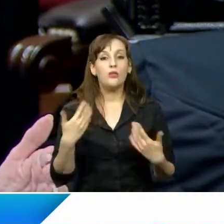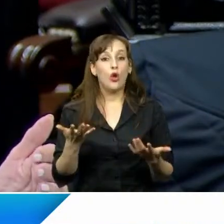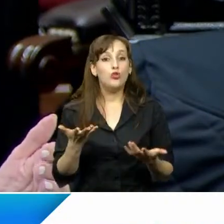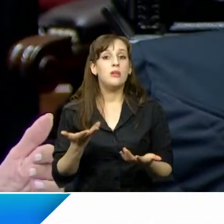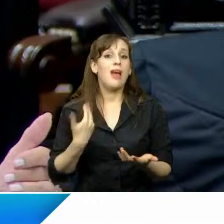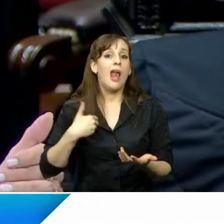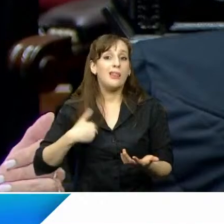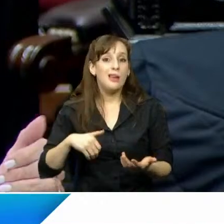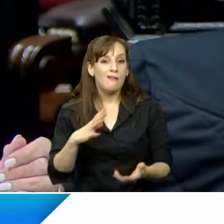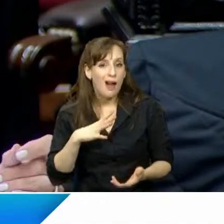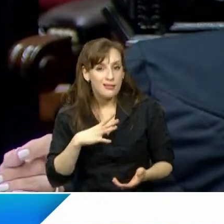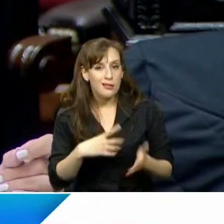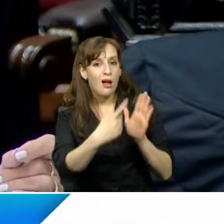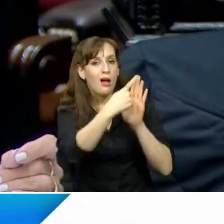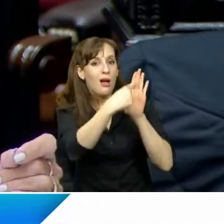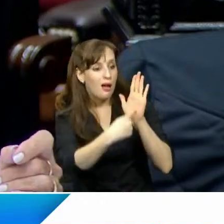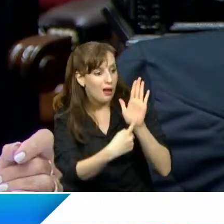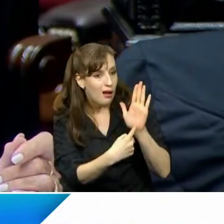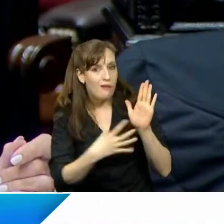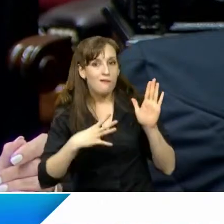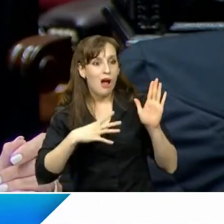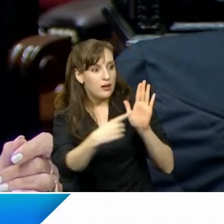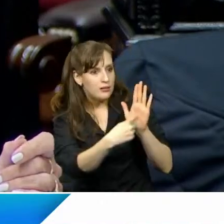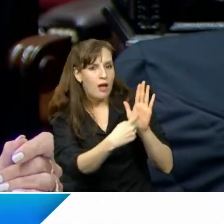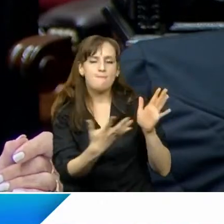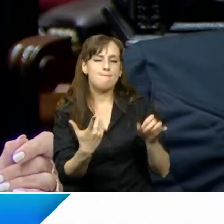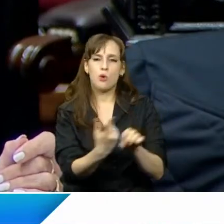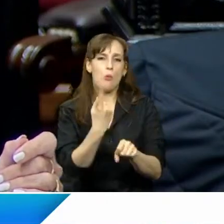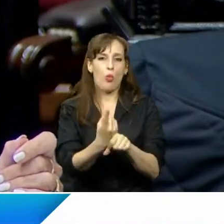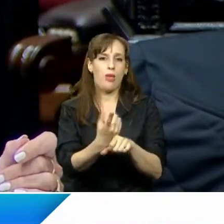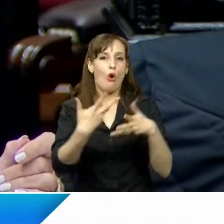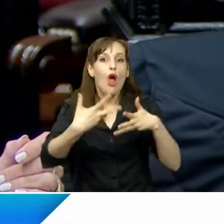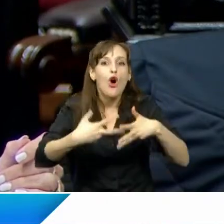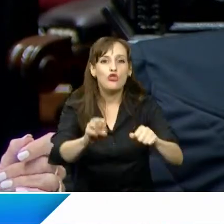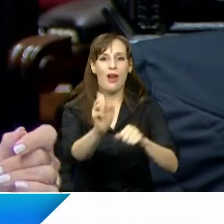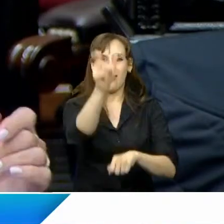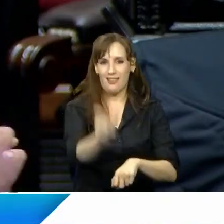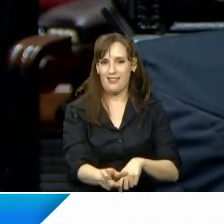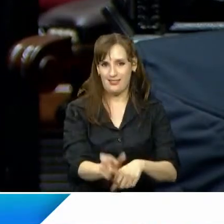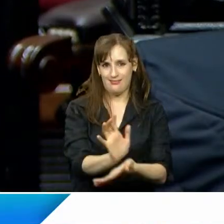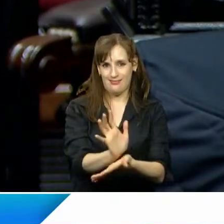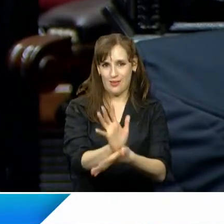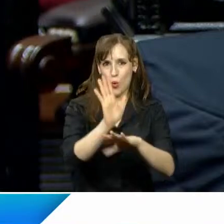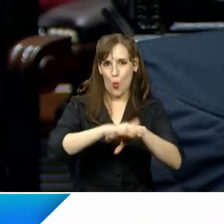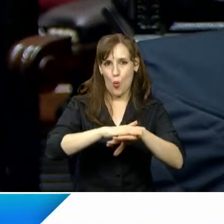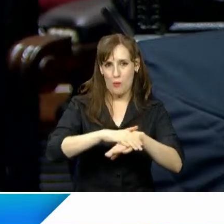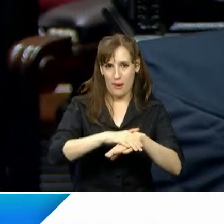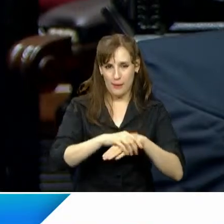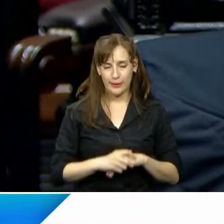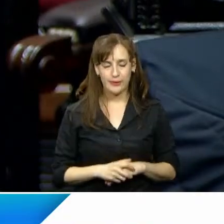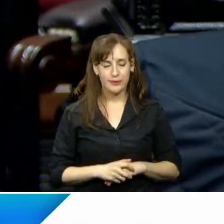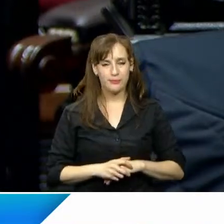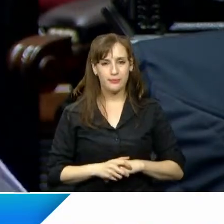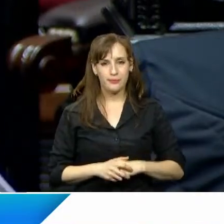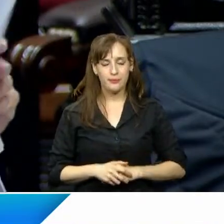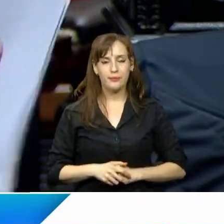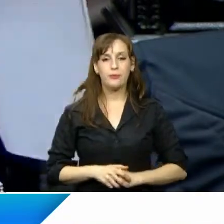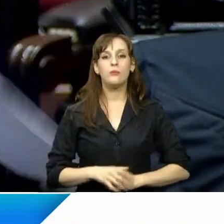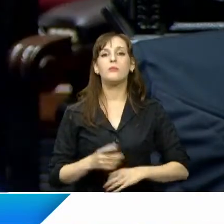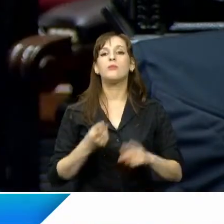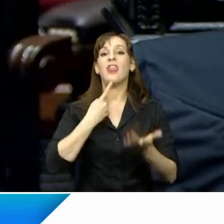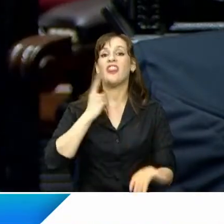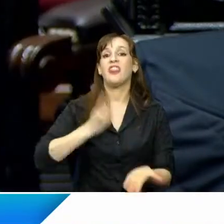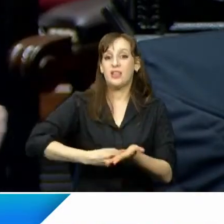procesos para declarar culpables finalmente a quienes ya son imputados. En el dictamen que hoy